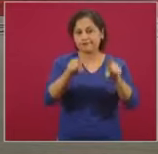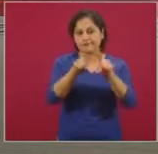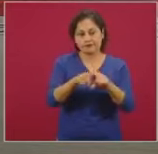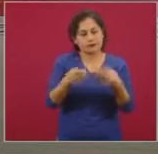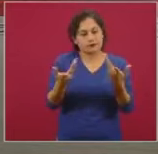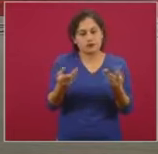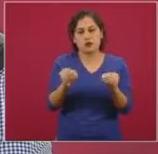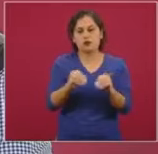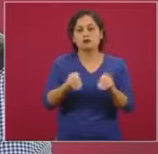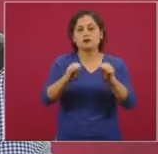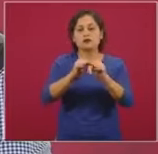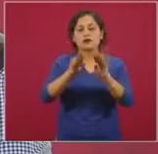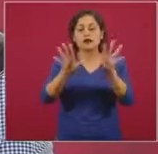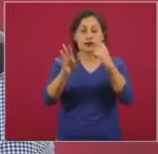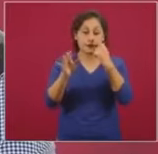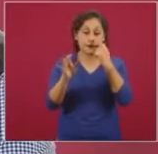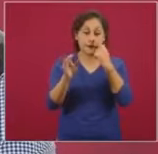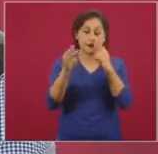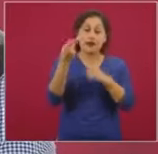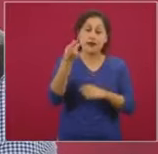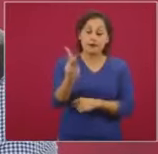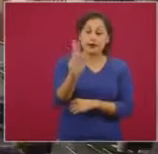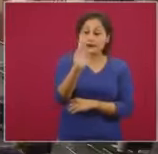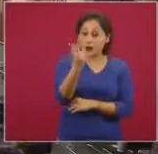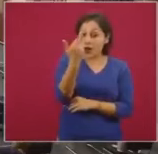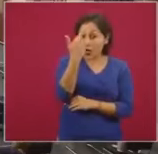esto finalmente, recordemos que cuando vemos